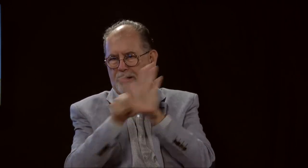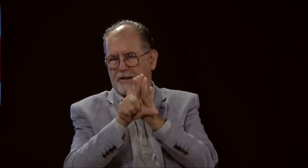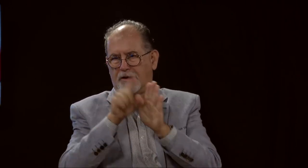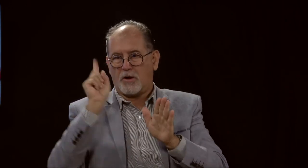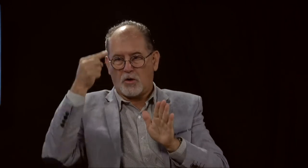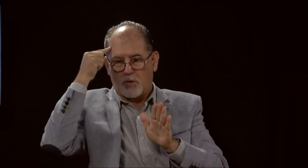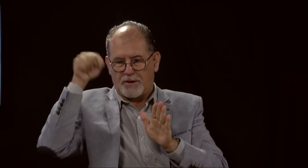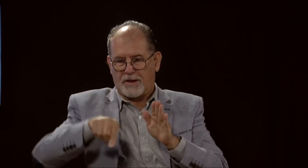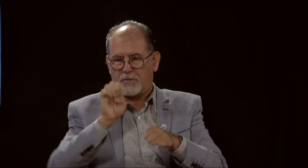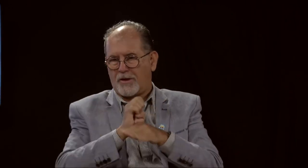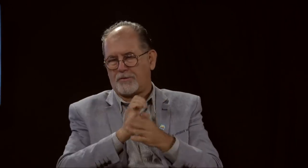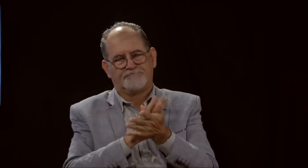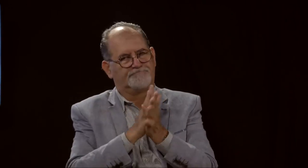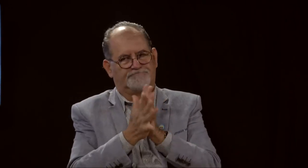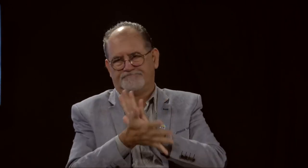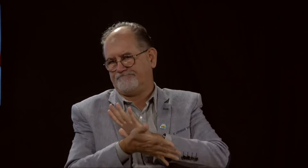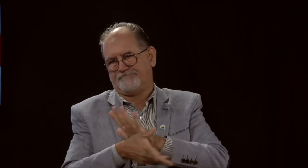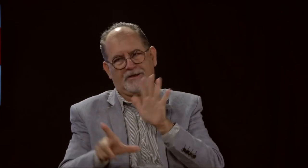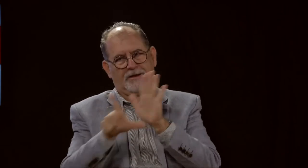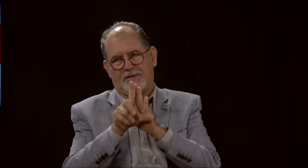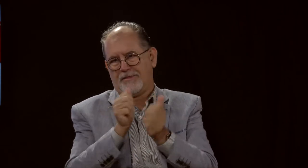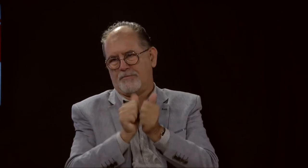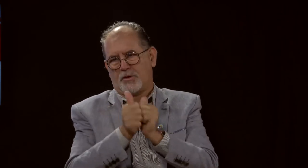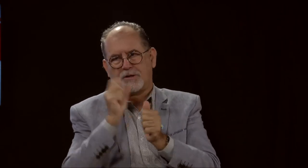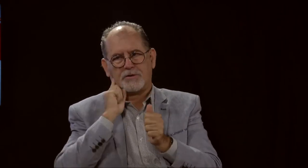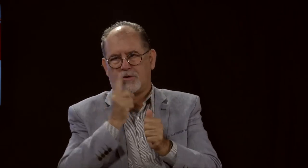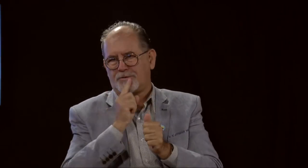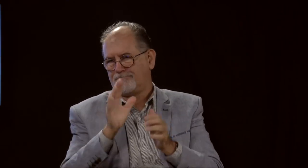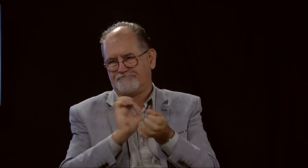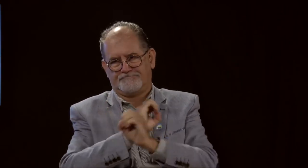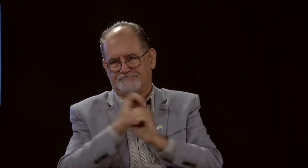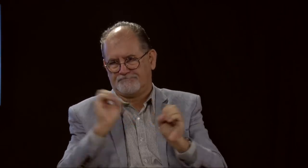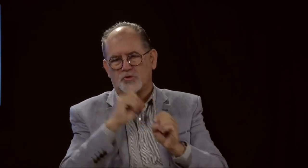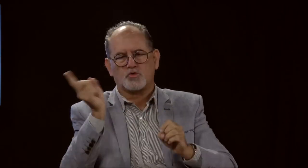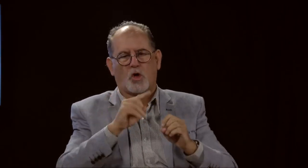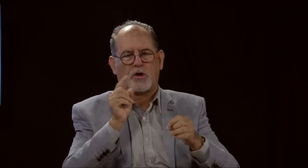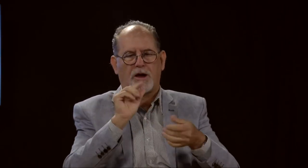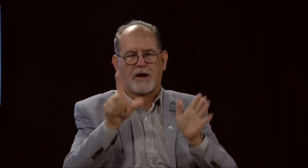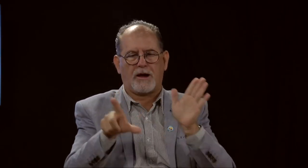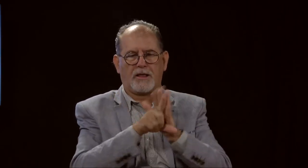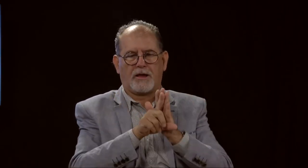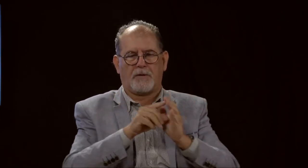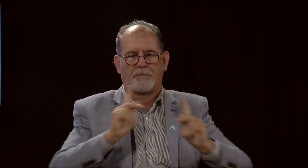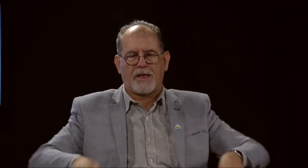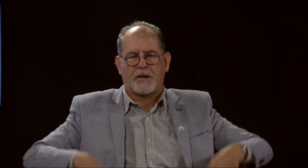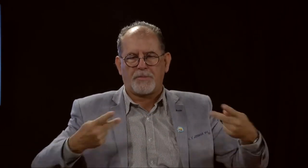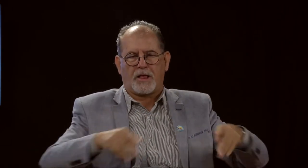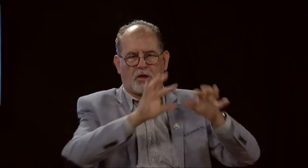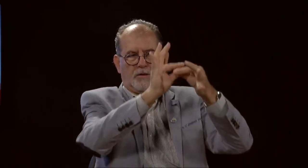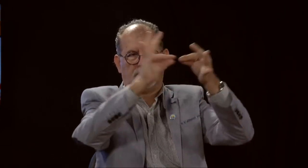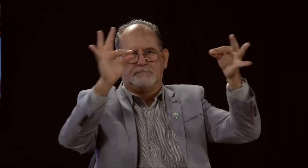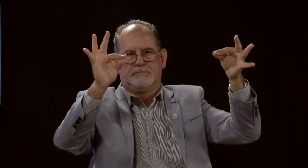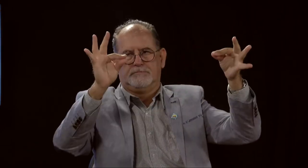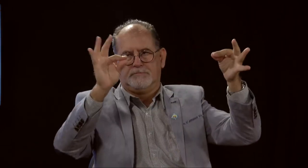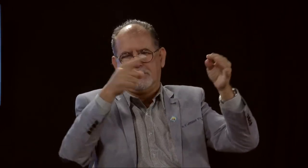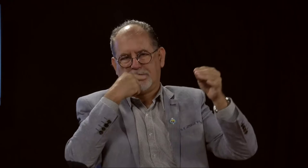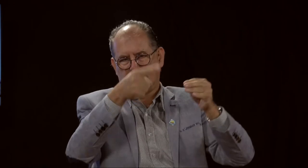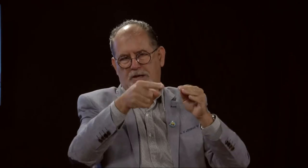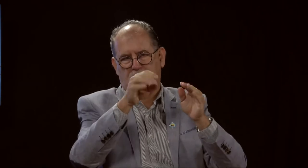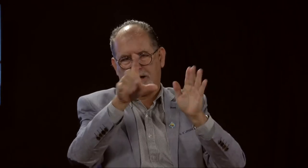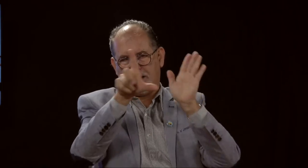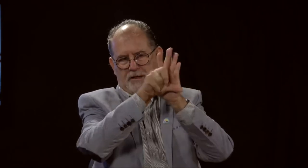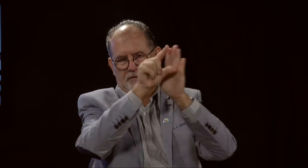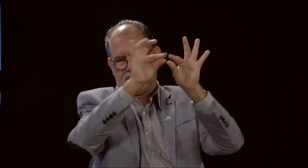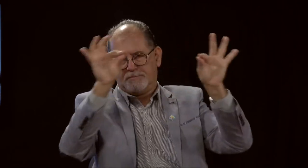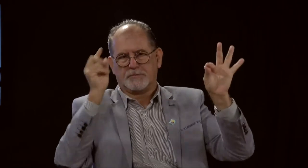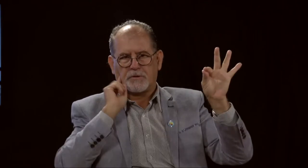necesitábamos cambiar nuestra ley en Ecuador. Y estaba ya establecida, pero a nivel de paralímpico.